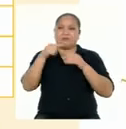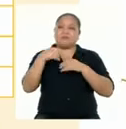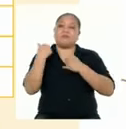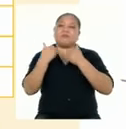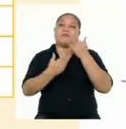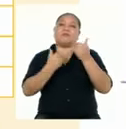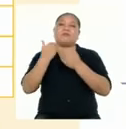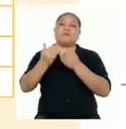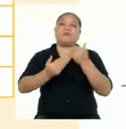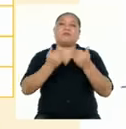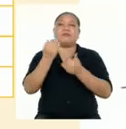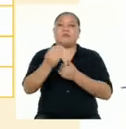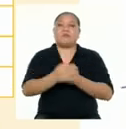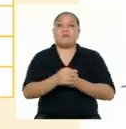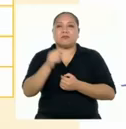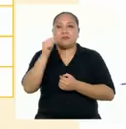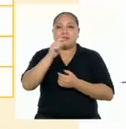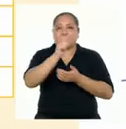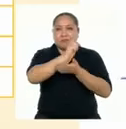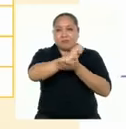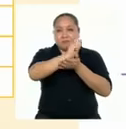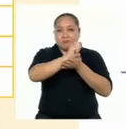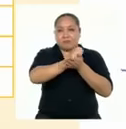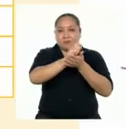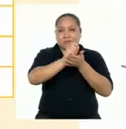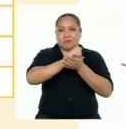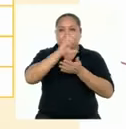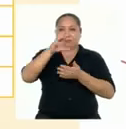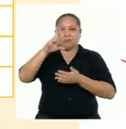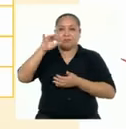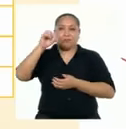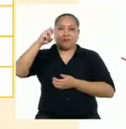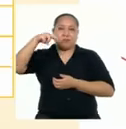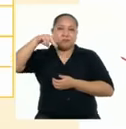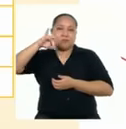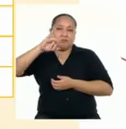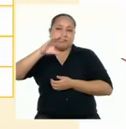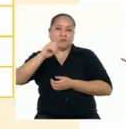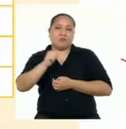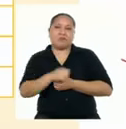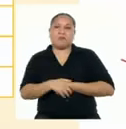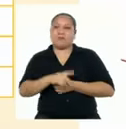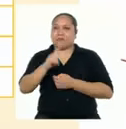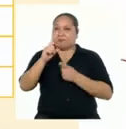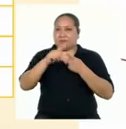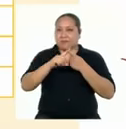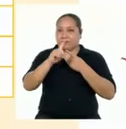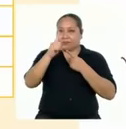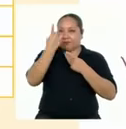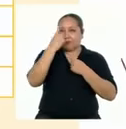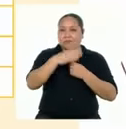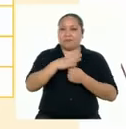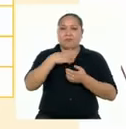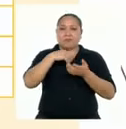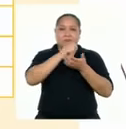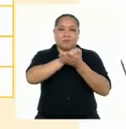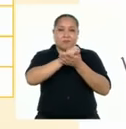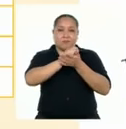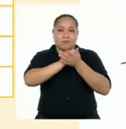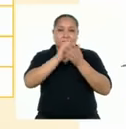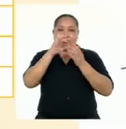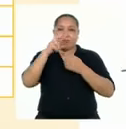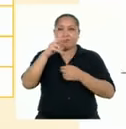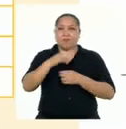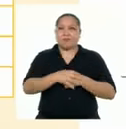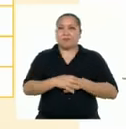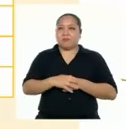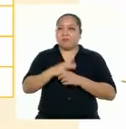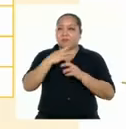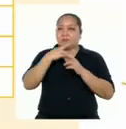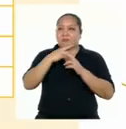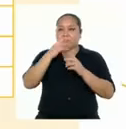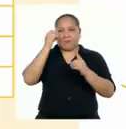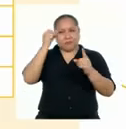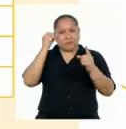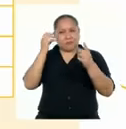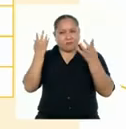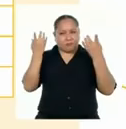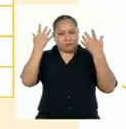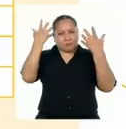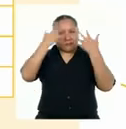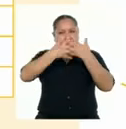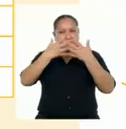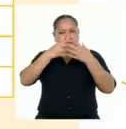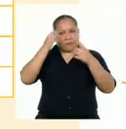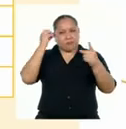el proceso de escritura de nuestro texto. Primero, mi crónica responde a la situación comunicativa. Considera